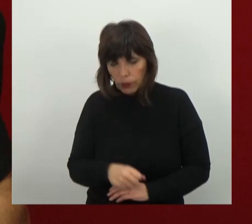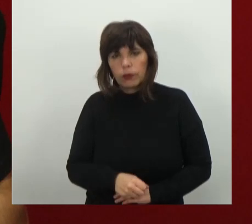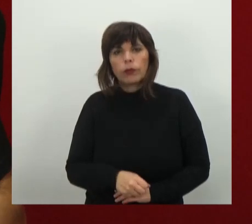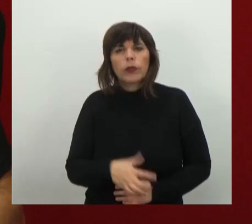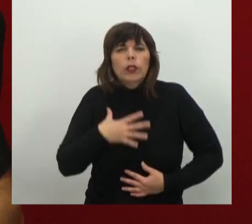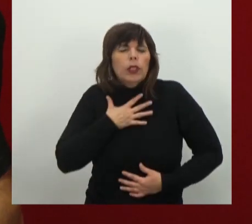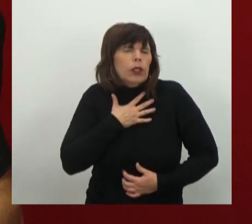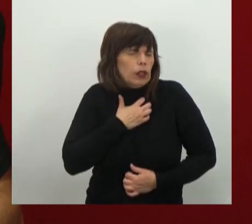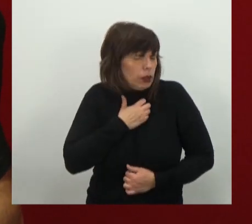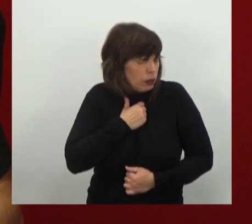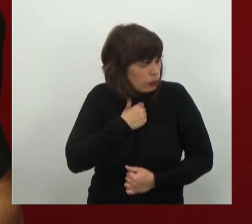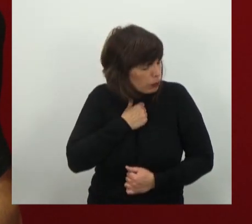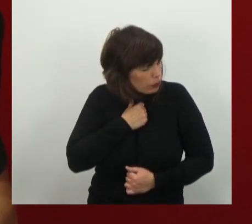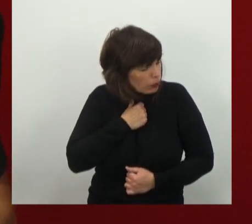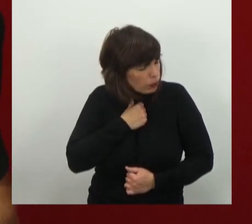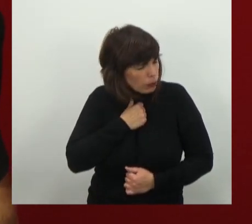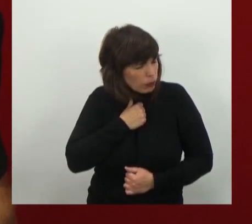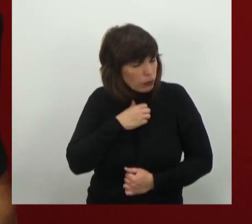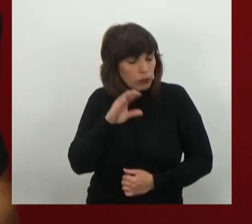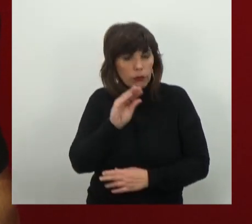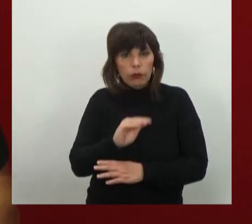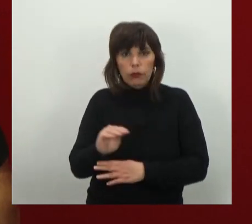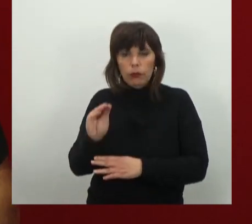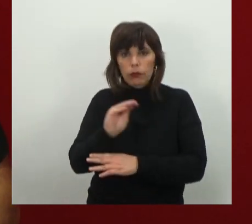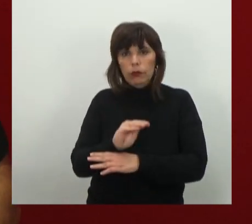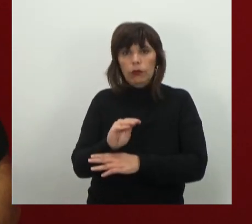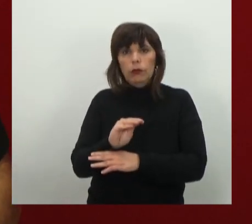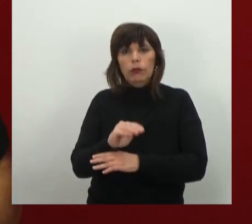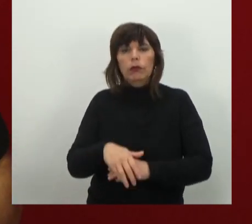El agobio. Y ten cuidado, querido.